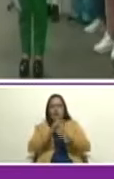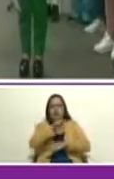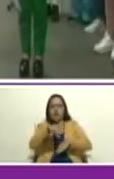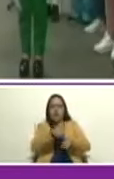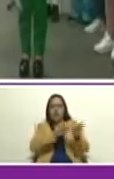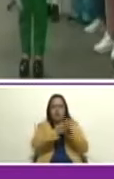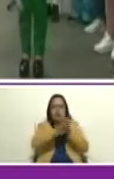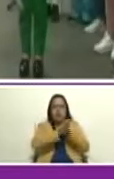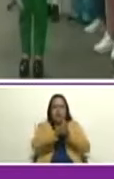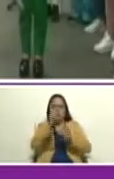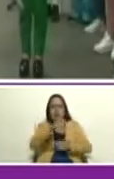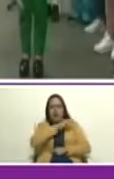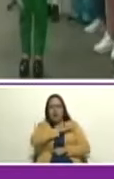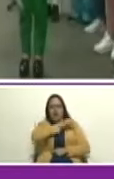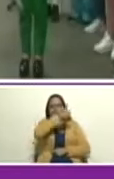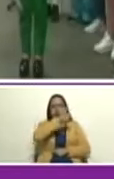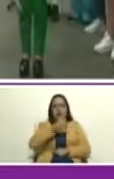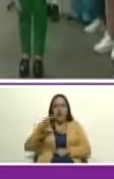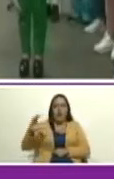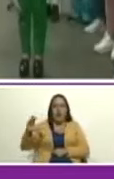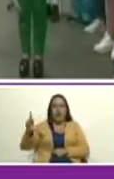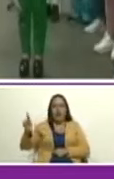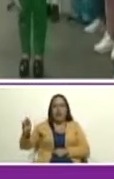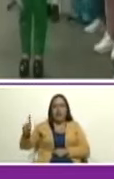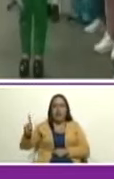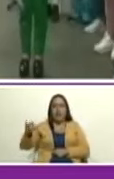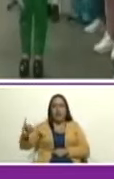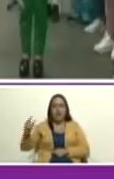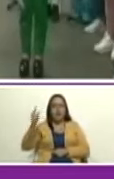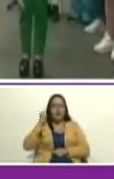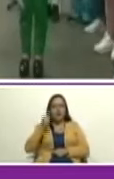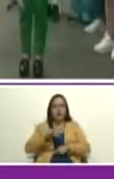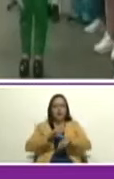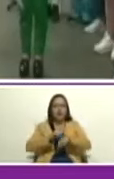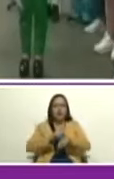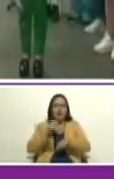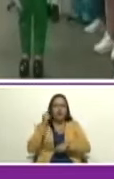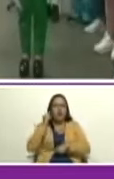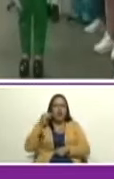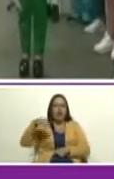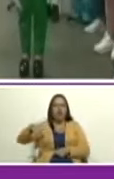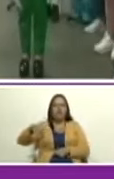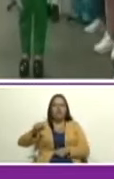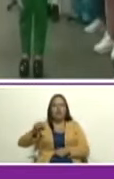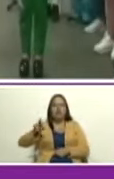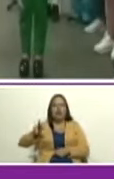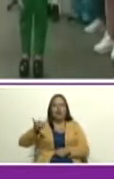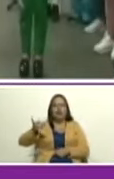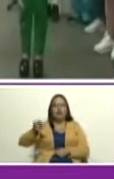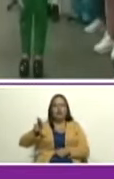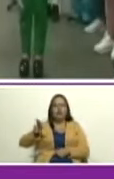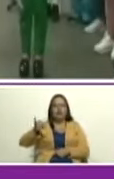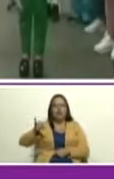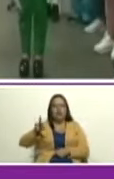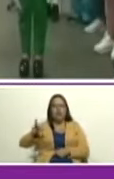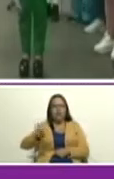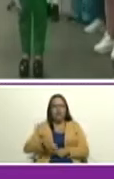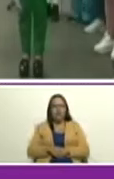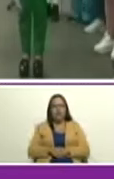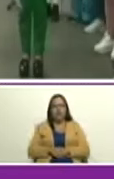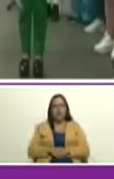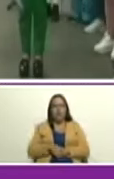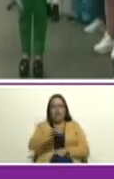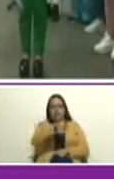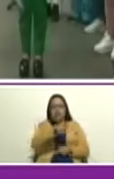Emprendedores y jefa de Credimujer, la doctora Marjorie Bargiela, allá en un